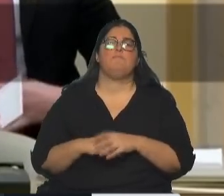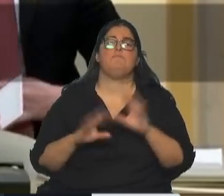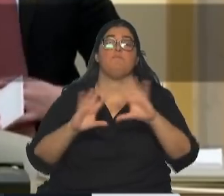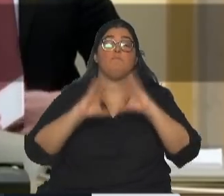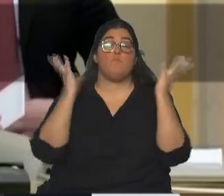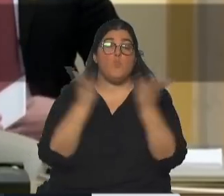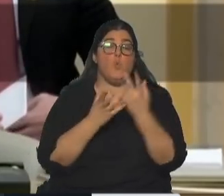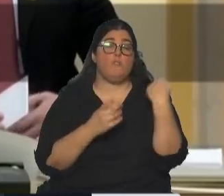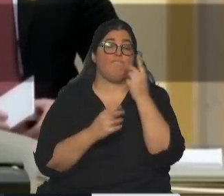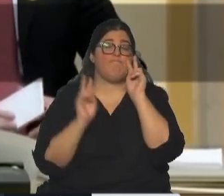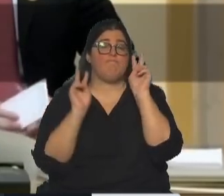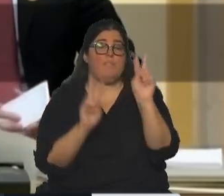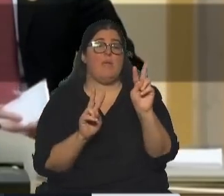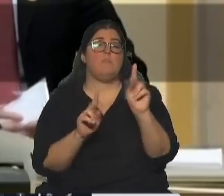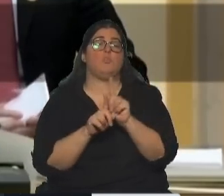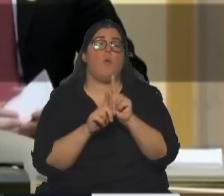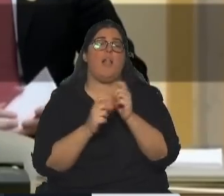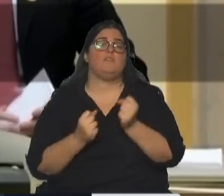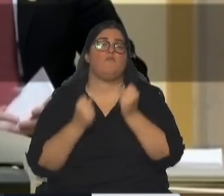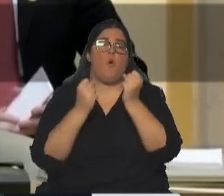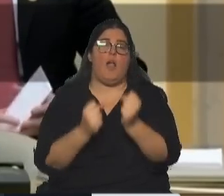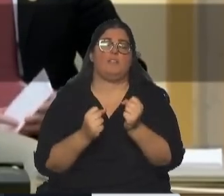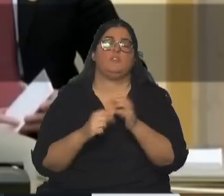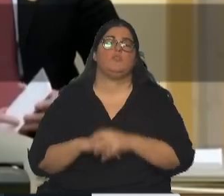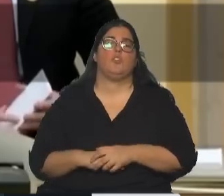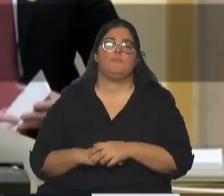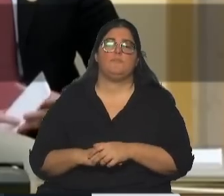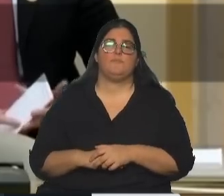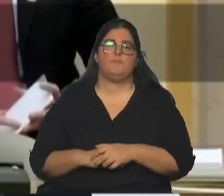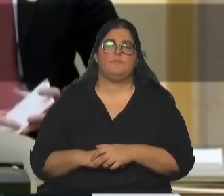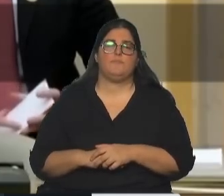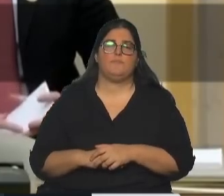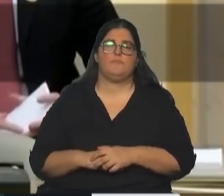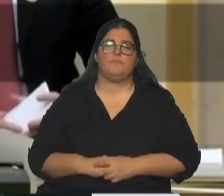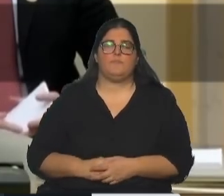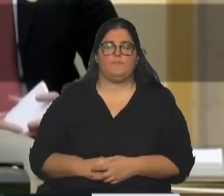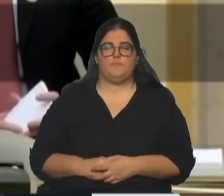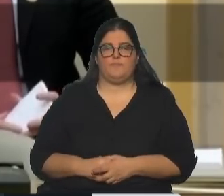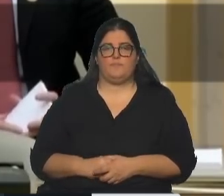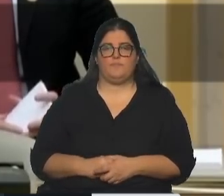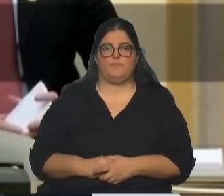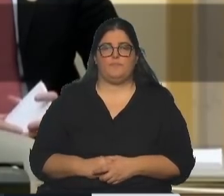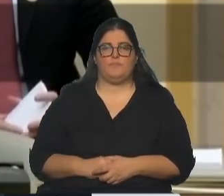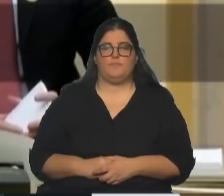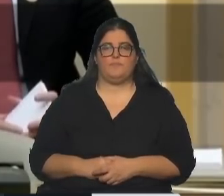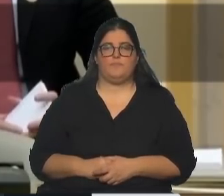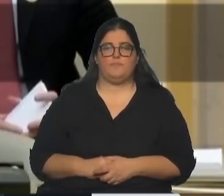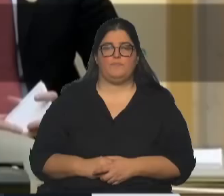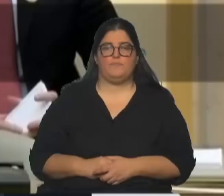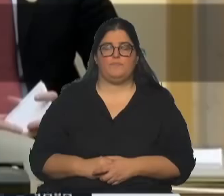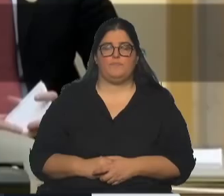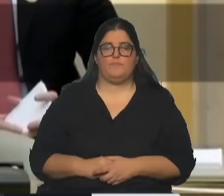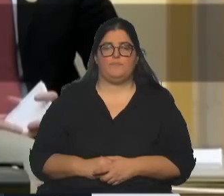undermine a rules-based order, with China's increasingly coercive actions in the Indo-Pacific and beyond, with Russia's brutal